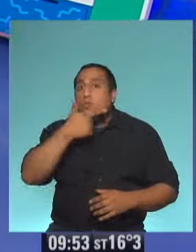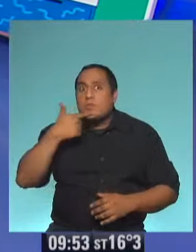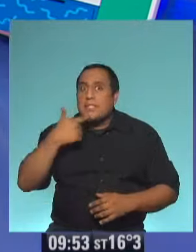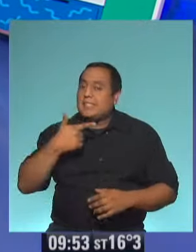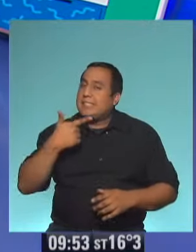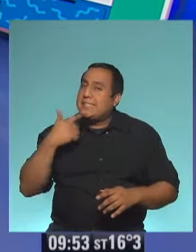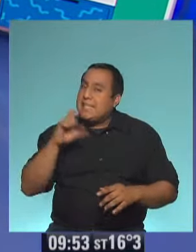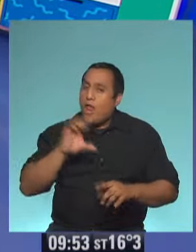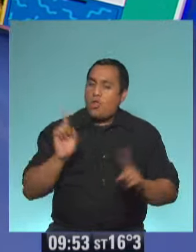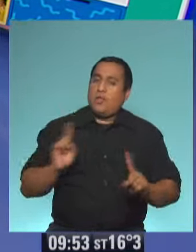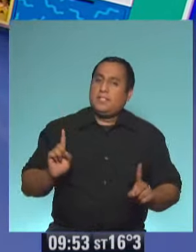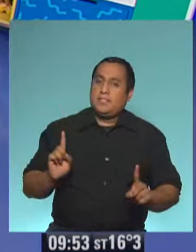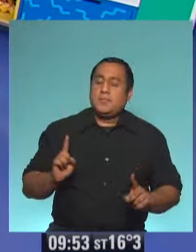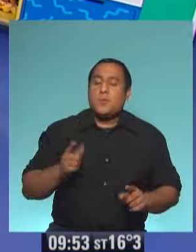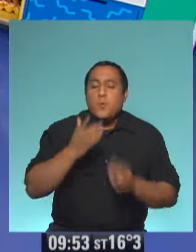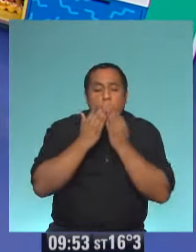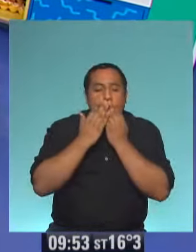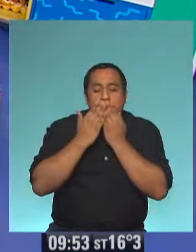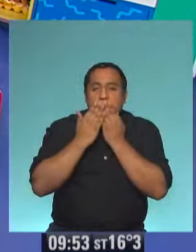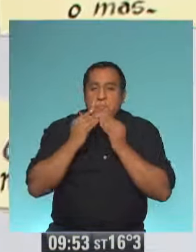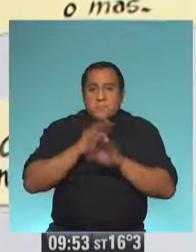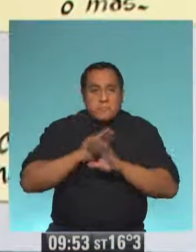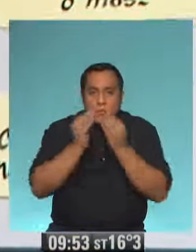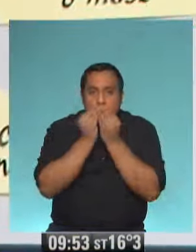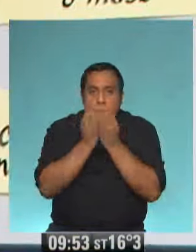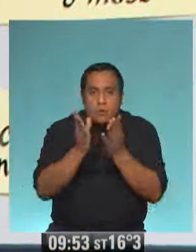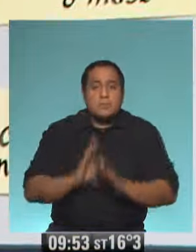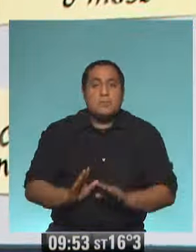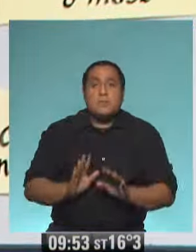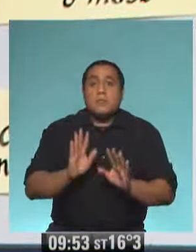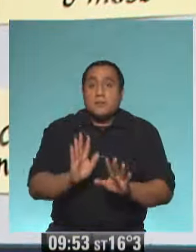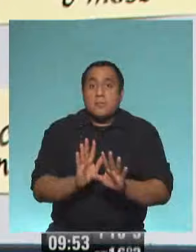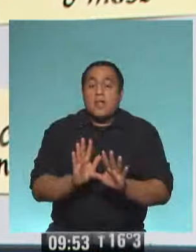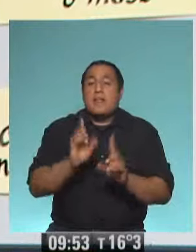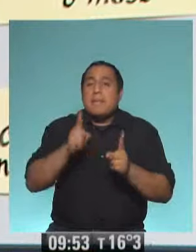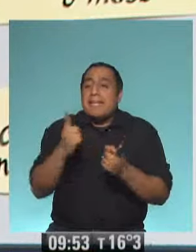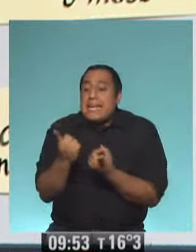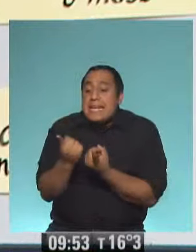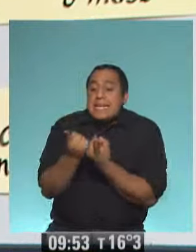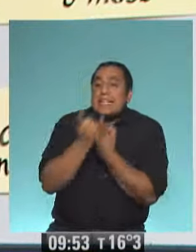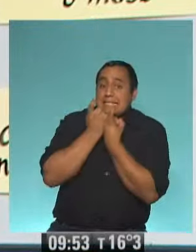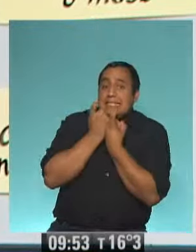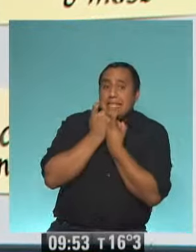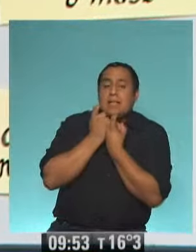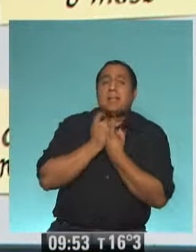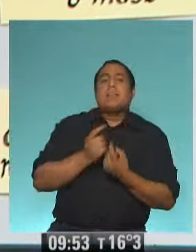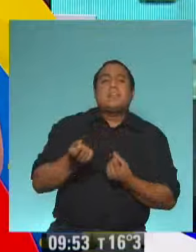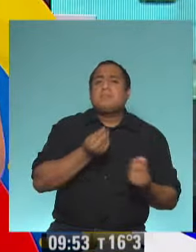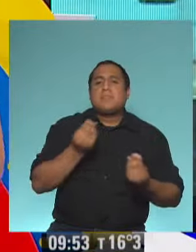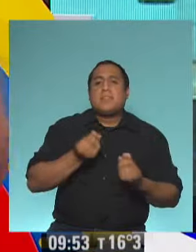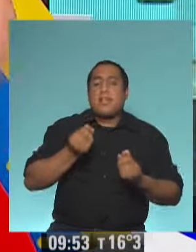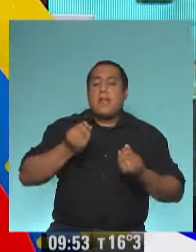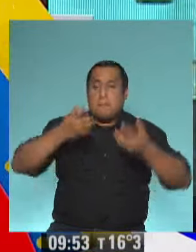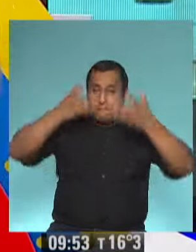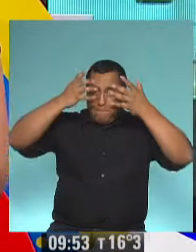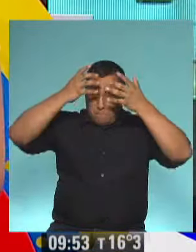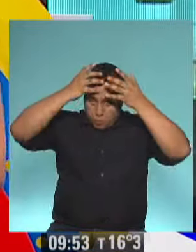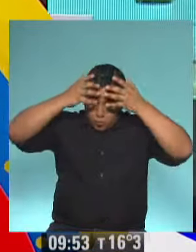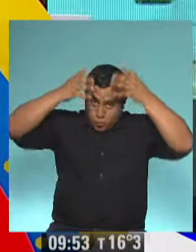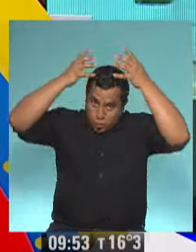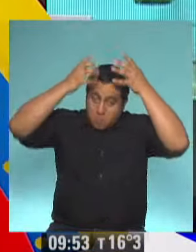Mañana cocinamos dulce. Para chuparse los dedos. Sí. Muy bien. Y que un elemento que es muy necesario para cocinar, como dijimos antes, son los gorros. Perfecto. Si no tienen